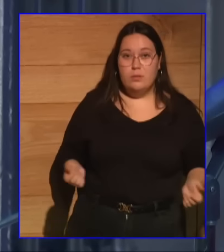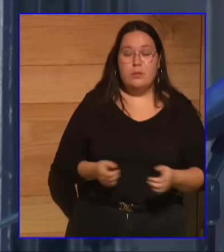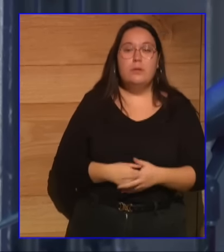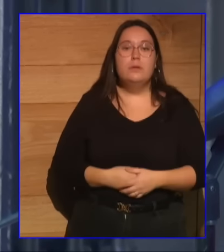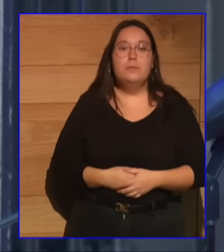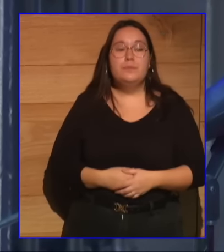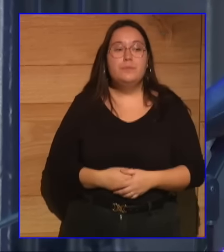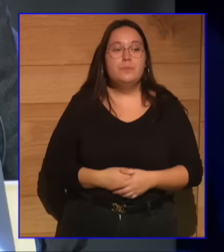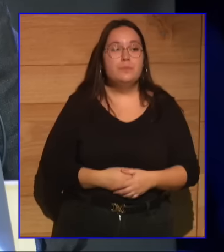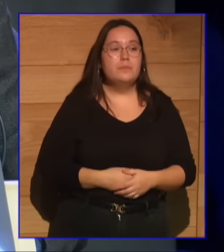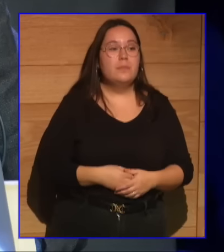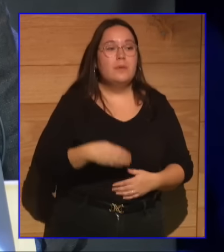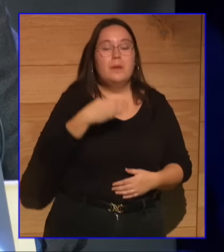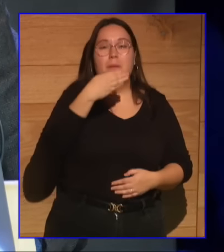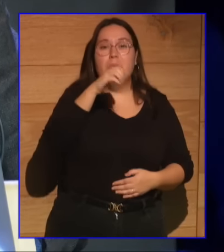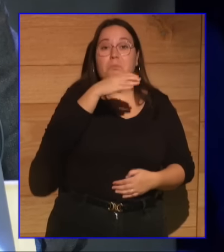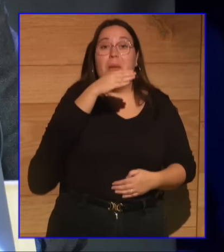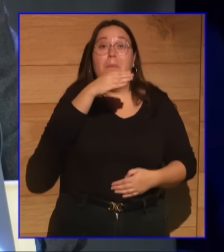es oscurísimo. Ben Bogan es...